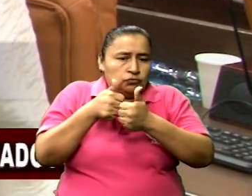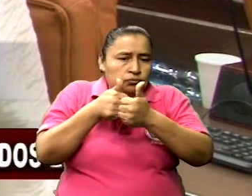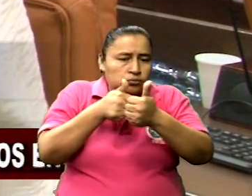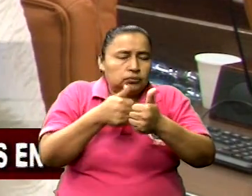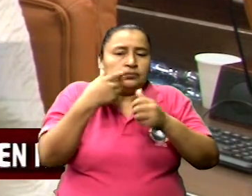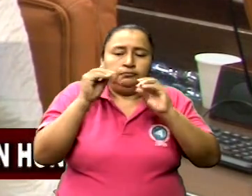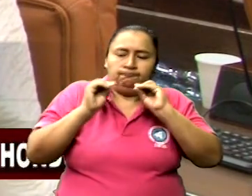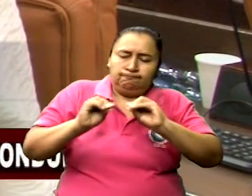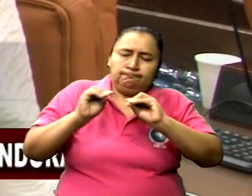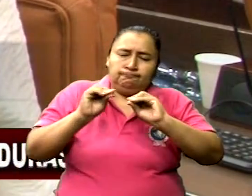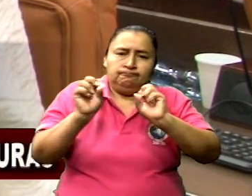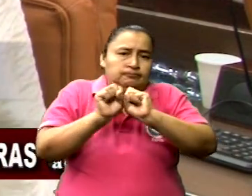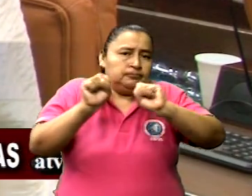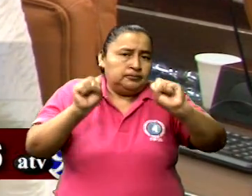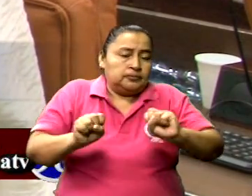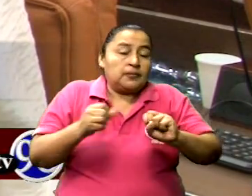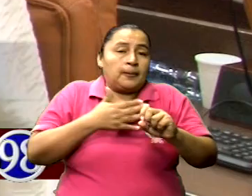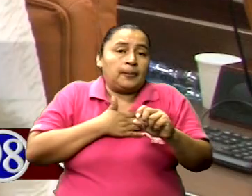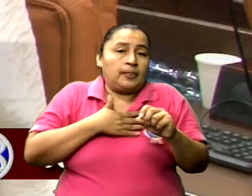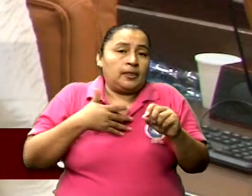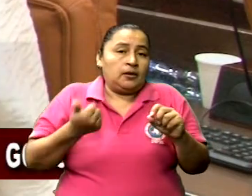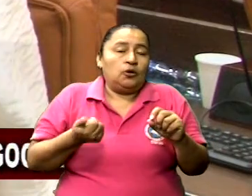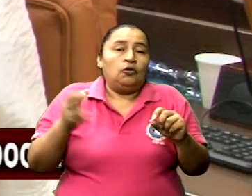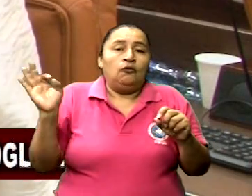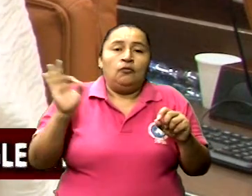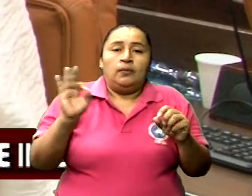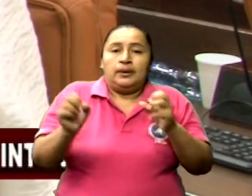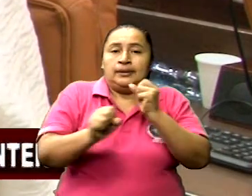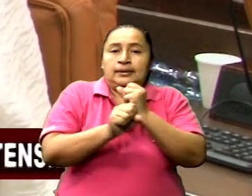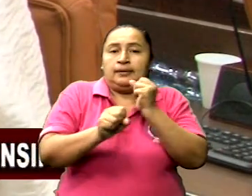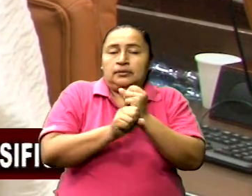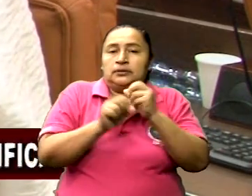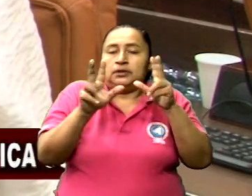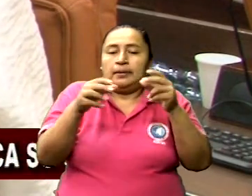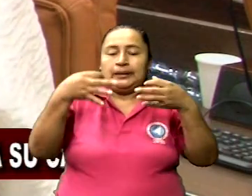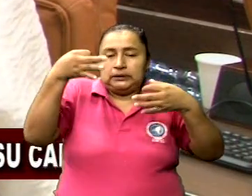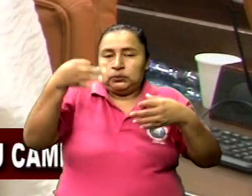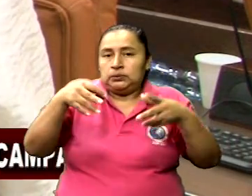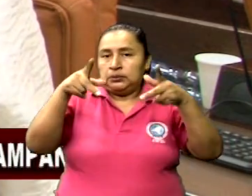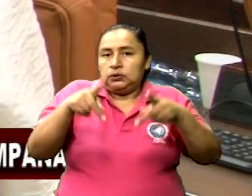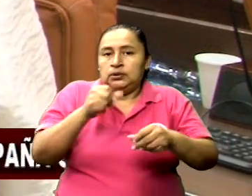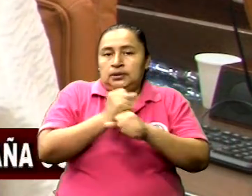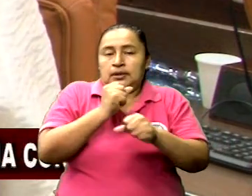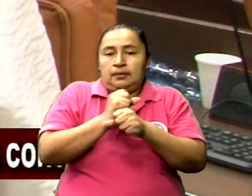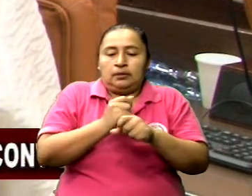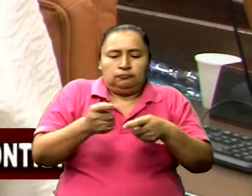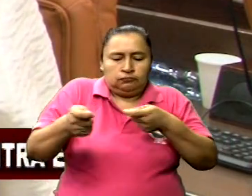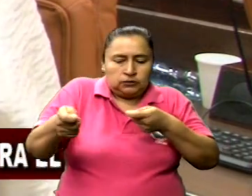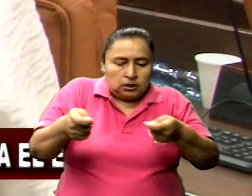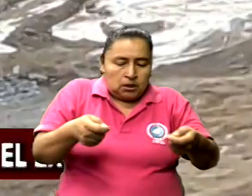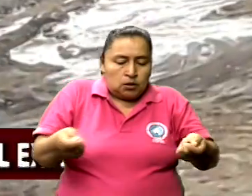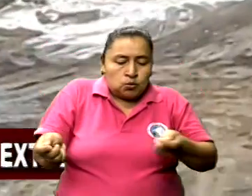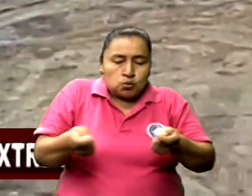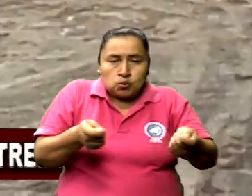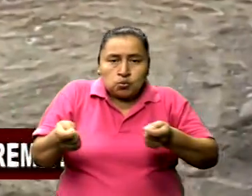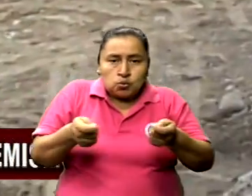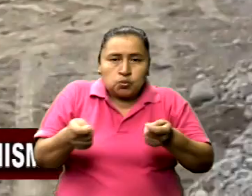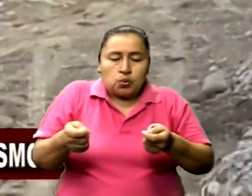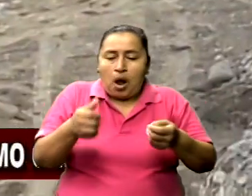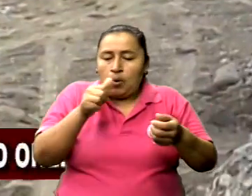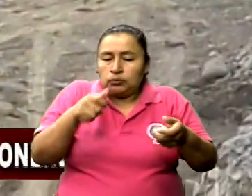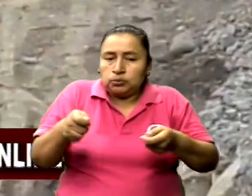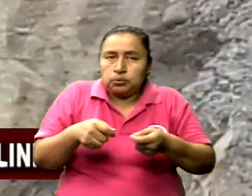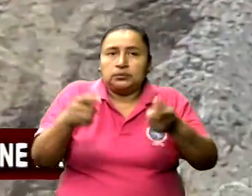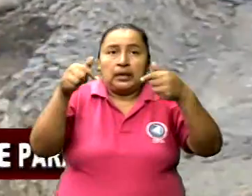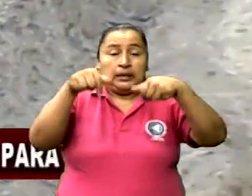dándole capacitaciones y mejorando también el tema de la seguridad en la minería artesanal en nuestro país. En